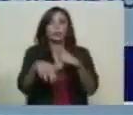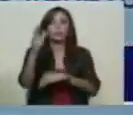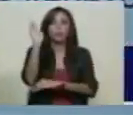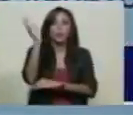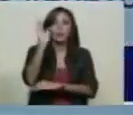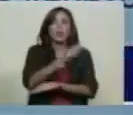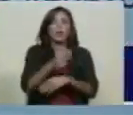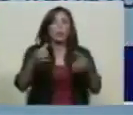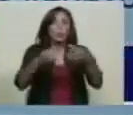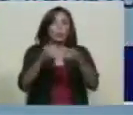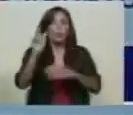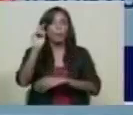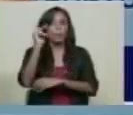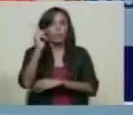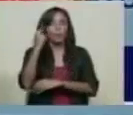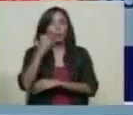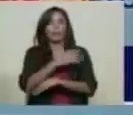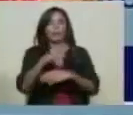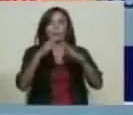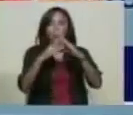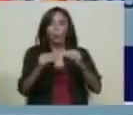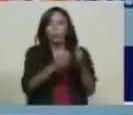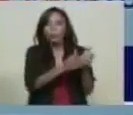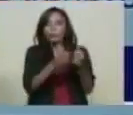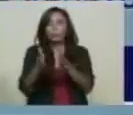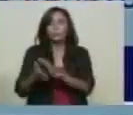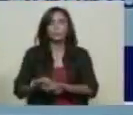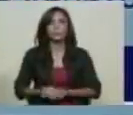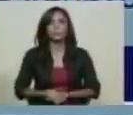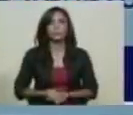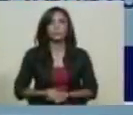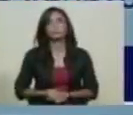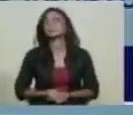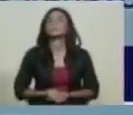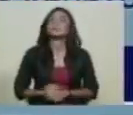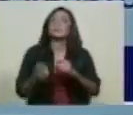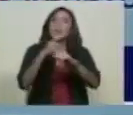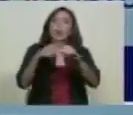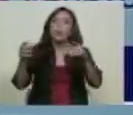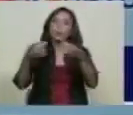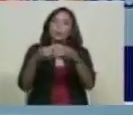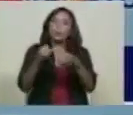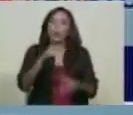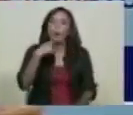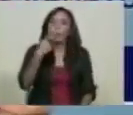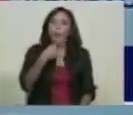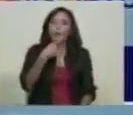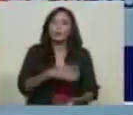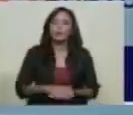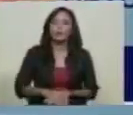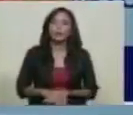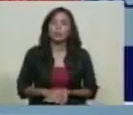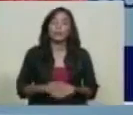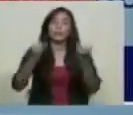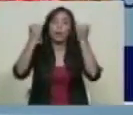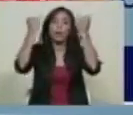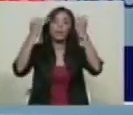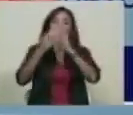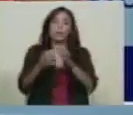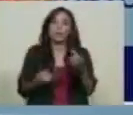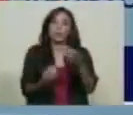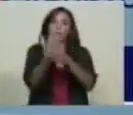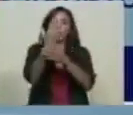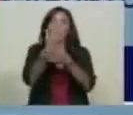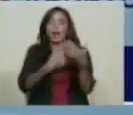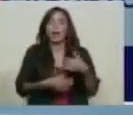parroquiales. Igual, el tema de la CLP, uno fue una buena idea de agrupar las